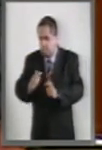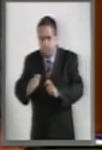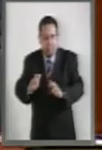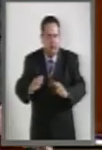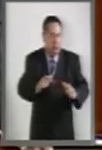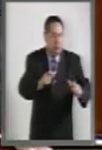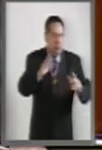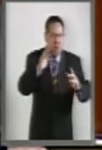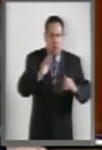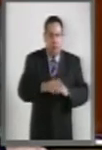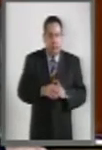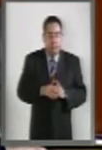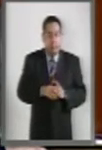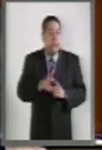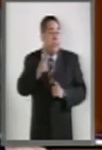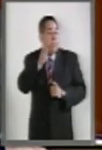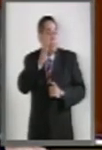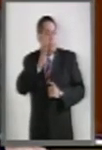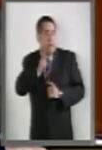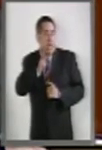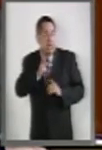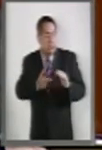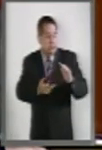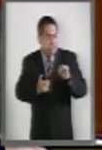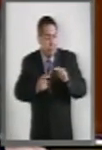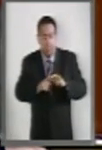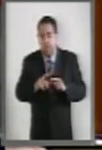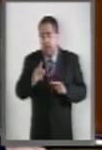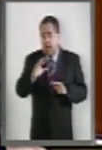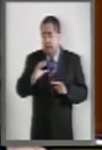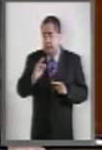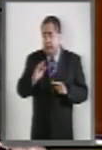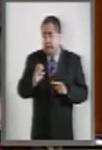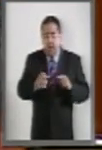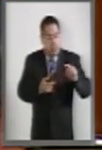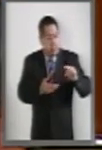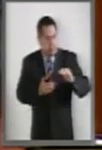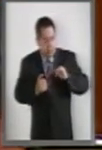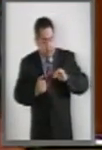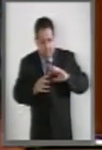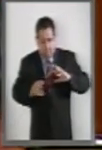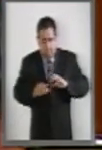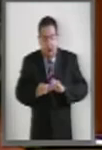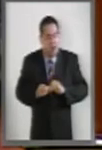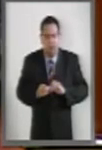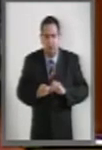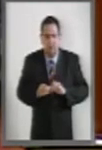Los pasivos de Petróleos Mexicanos y la Comisión Federal de Electricidad, que sumaría